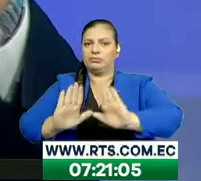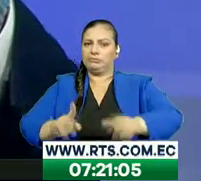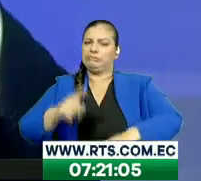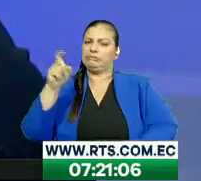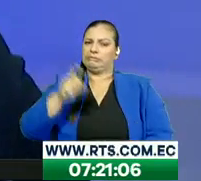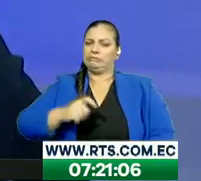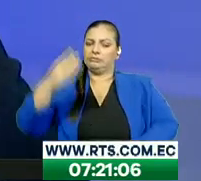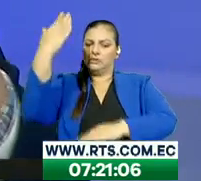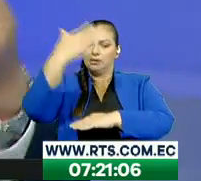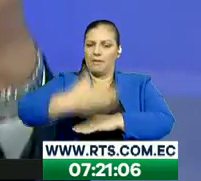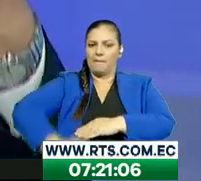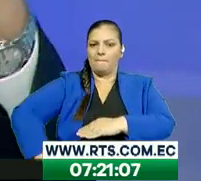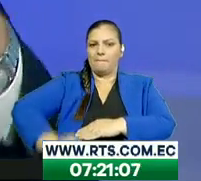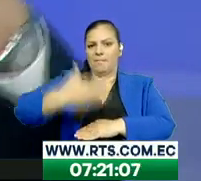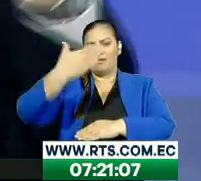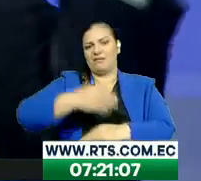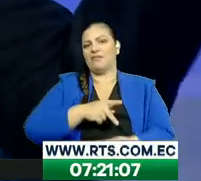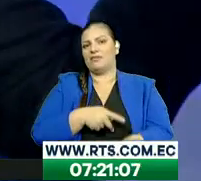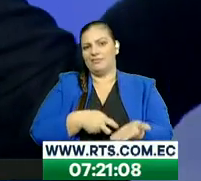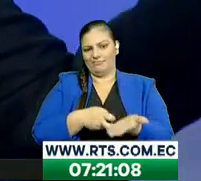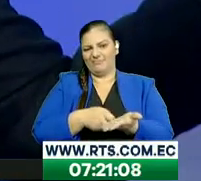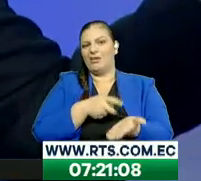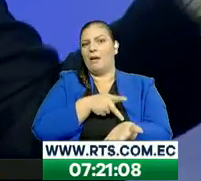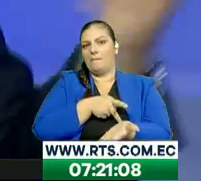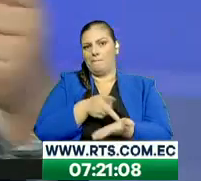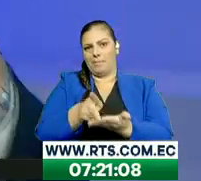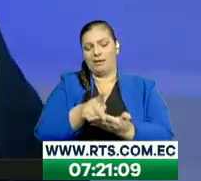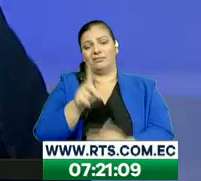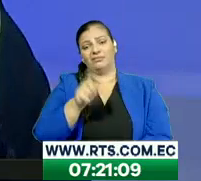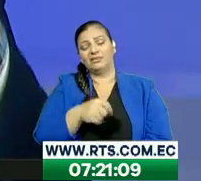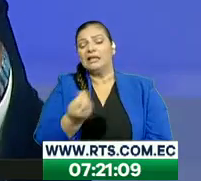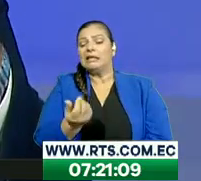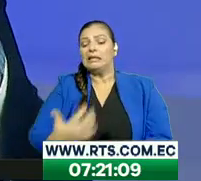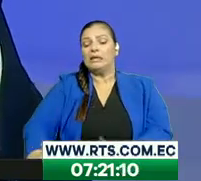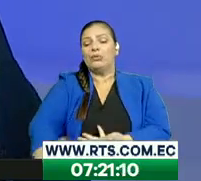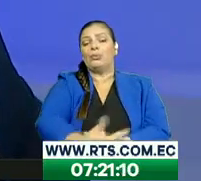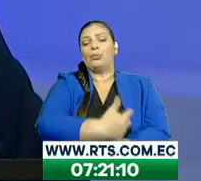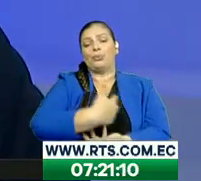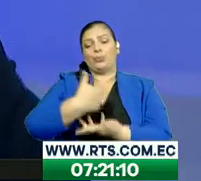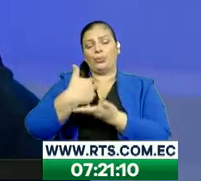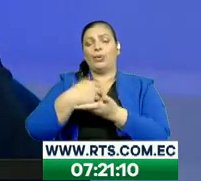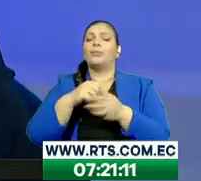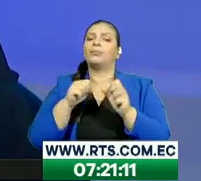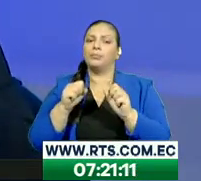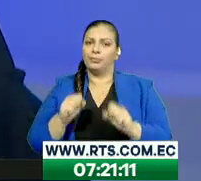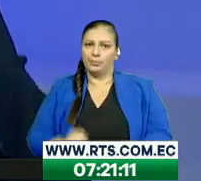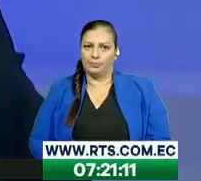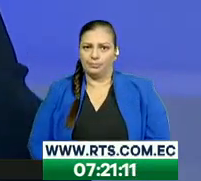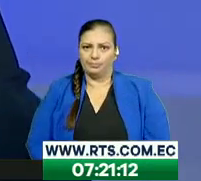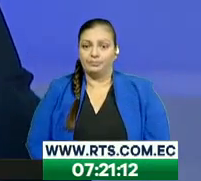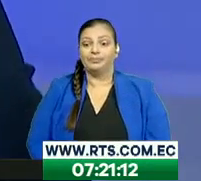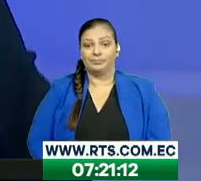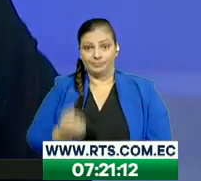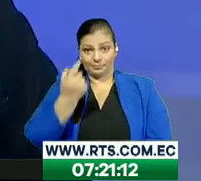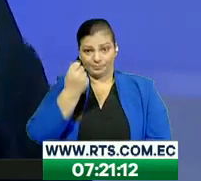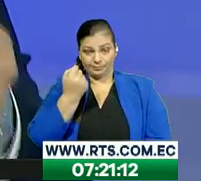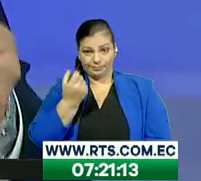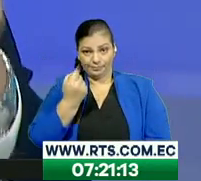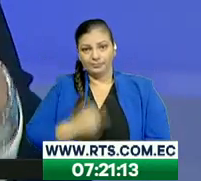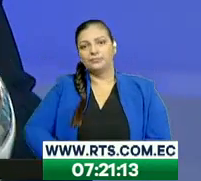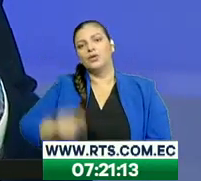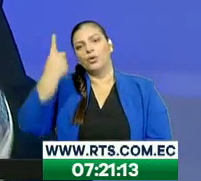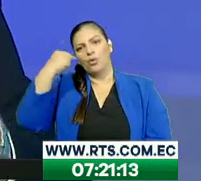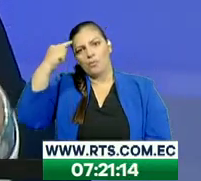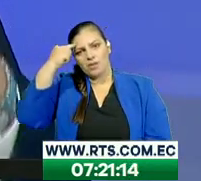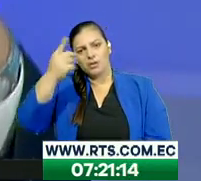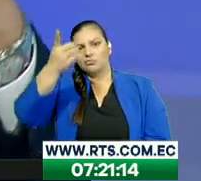un retorno financiero y obviamente el gobierno pueda cumplir sus compromisos de deuda. O sea, la deuda bien utilizada para gasto de inversión es muy